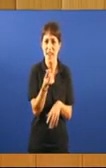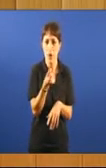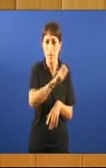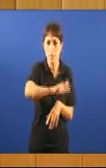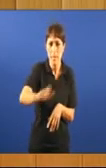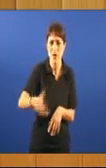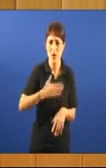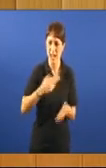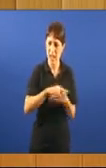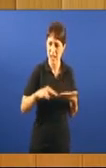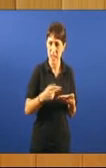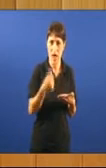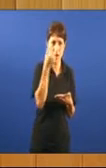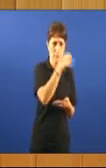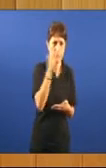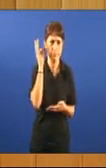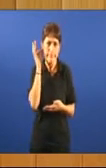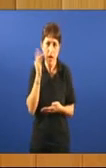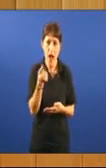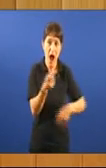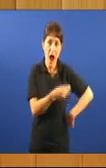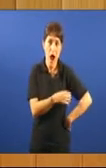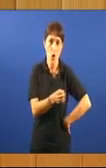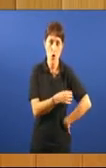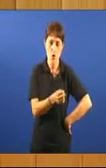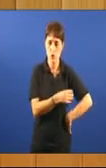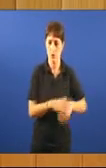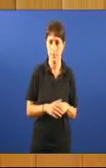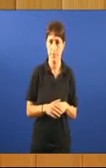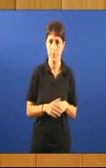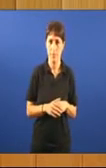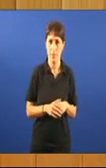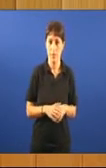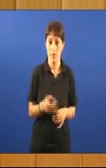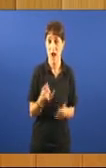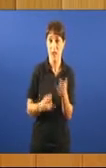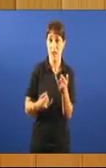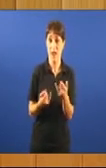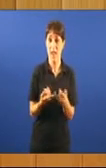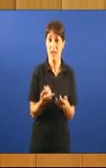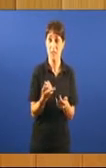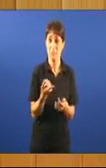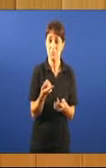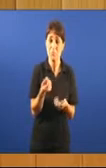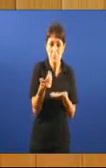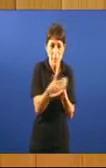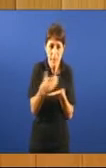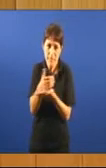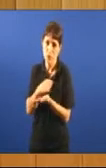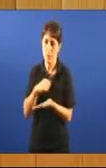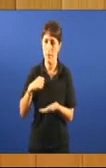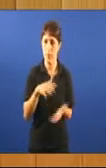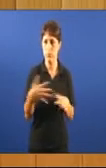é outra cousa que socializar as perdas para privatizar os beneficios. Imputar